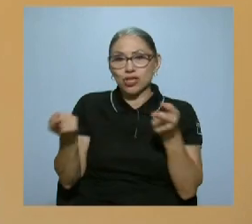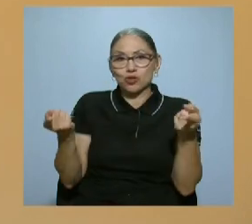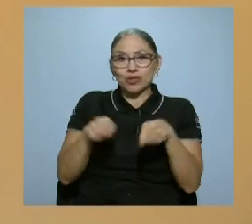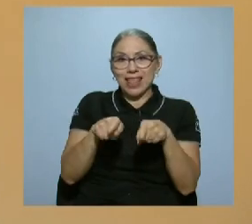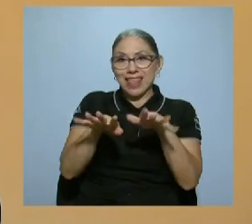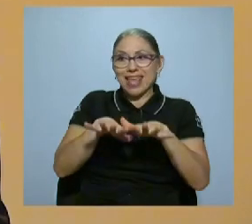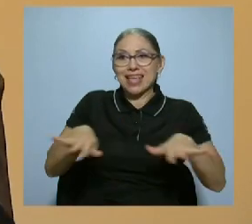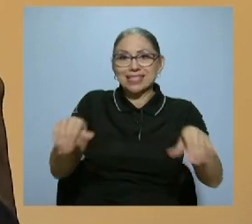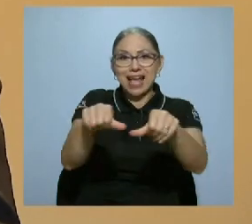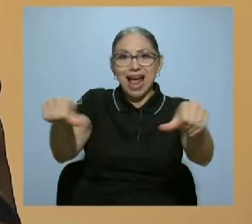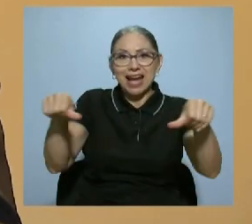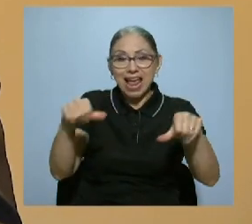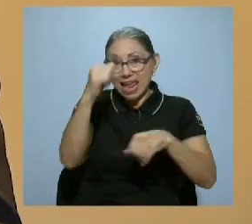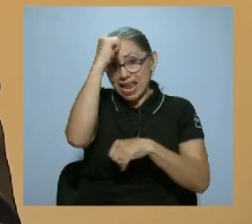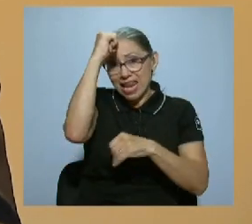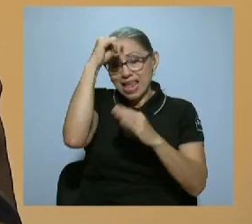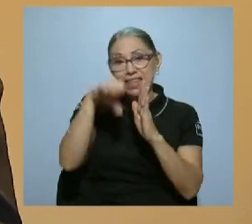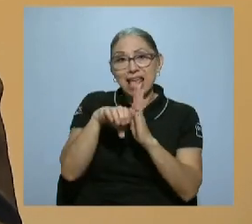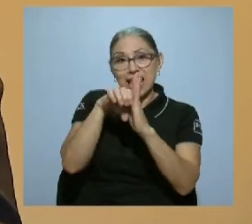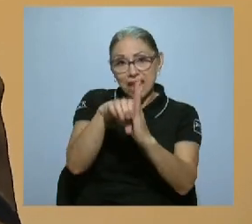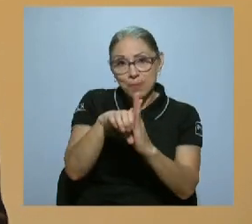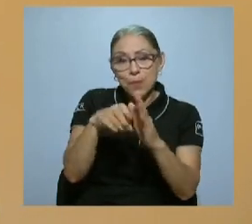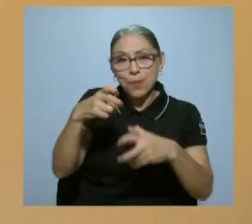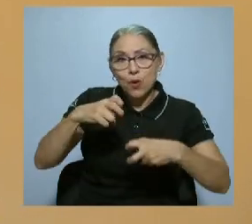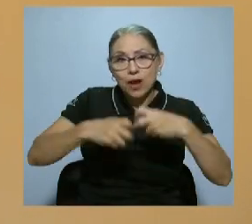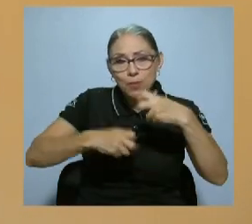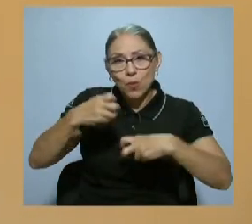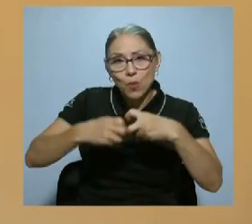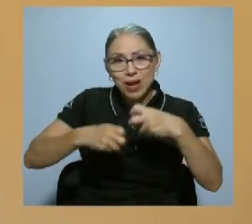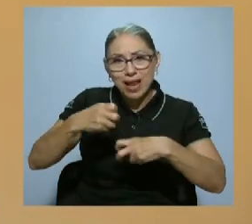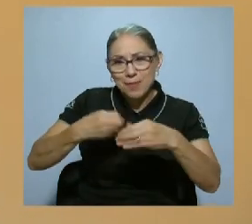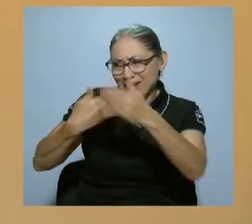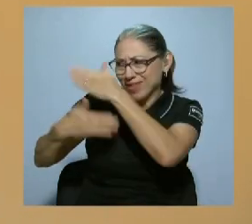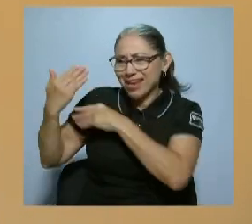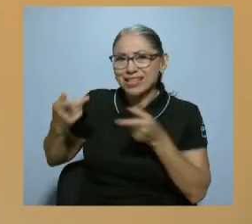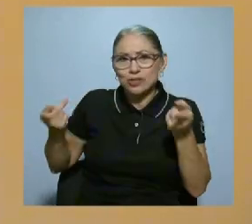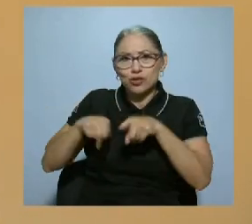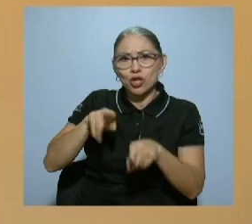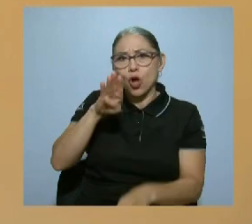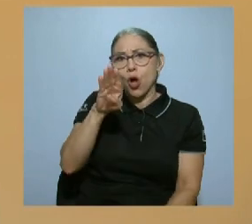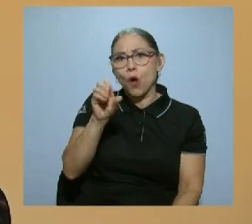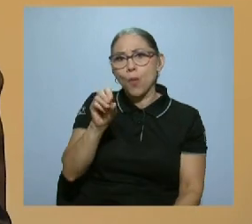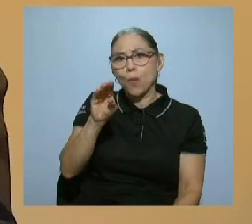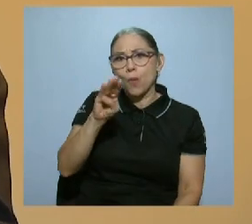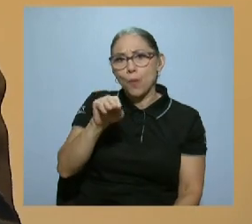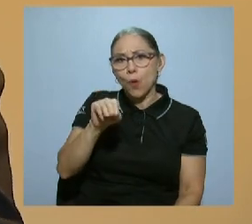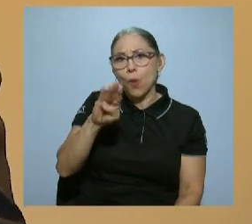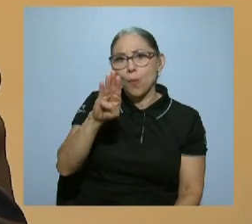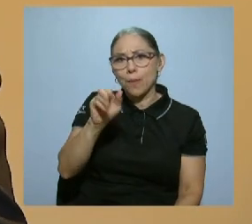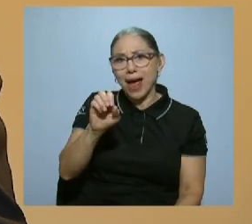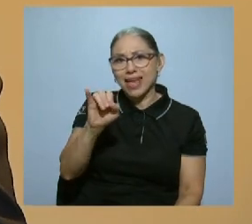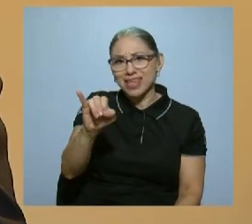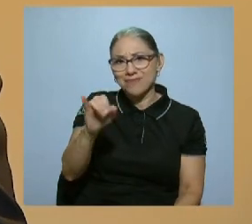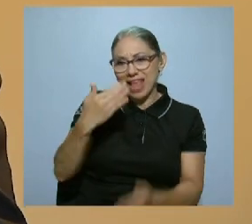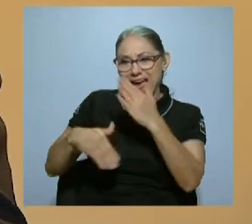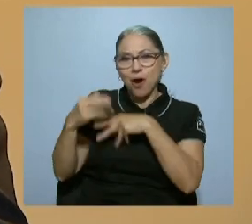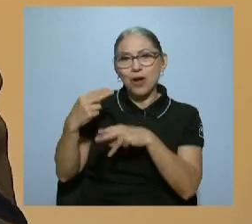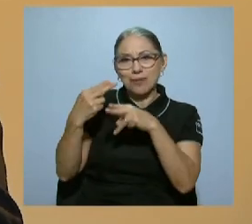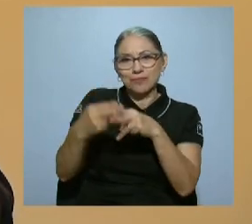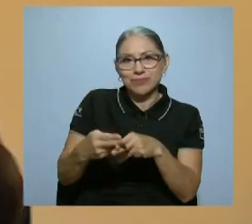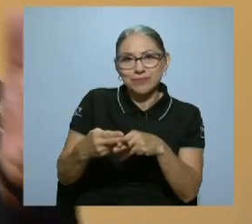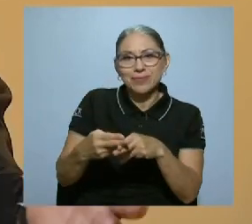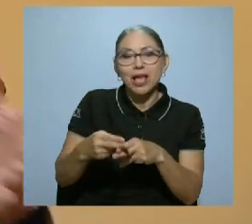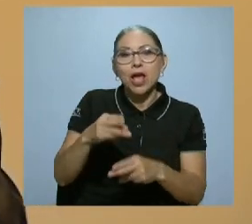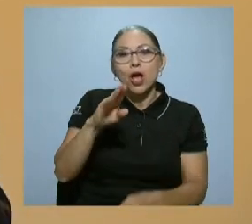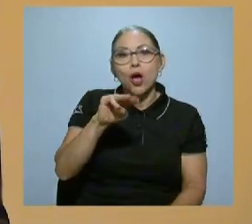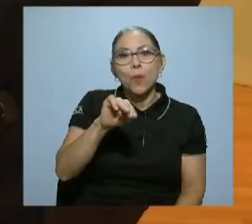etcétera. Tuvimos como ejemplo el problema aquel que sucedió en Mumbai, como le llaman ahora ellos, en el